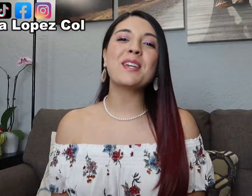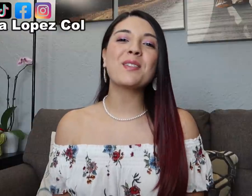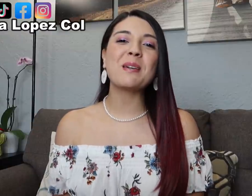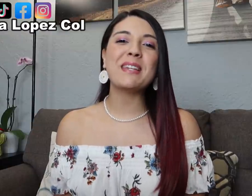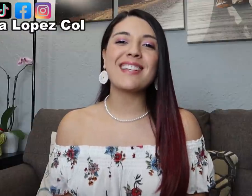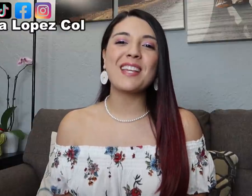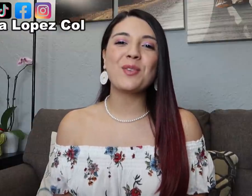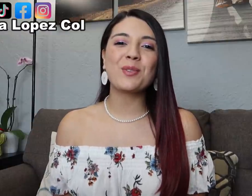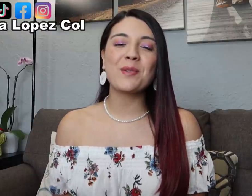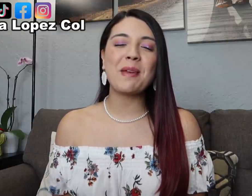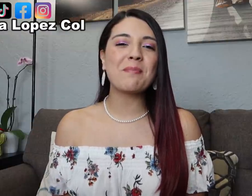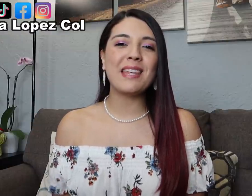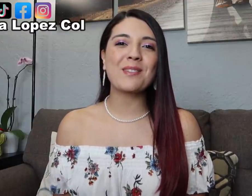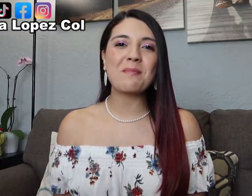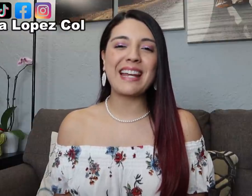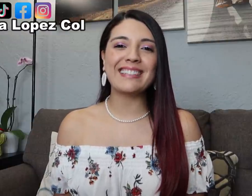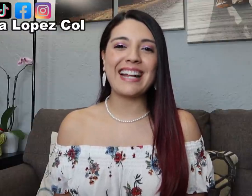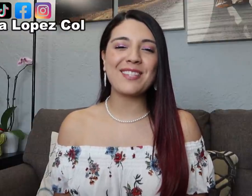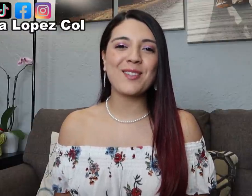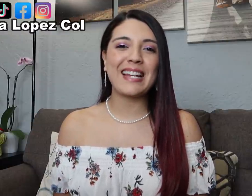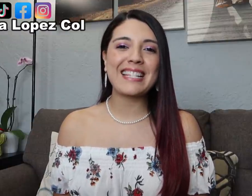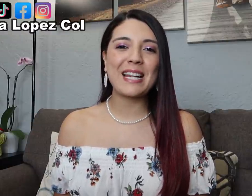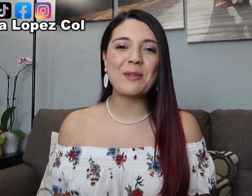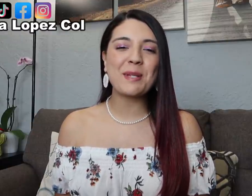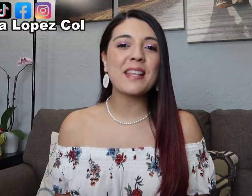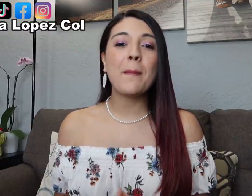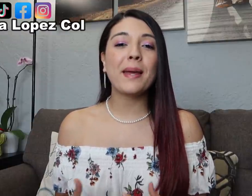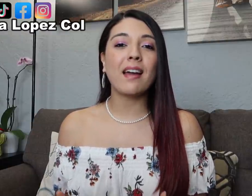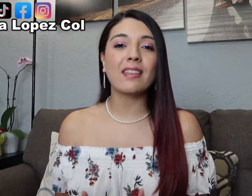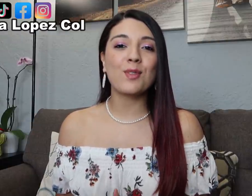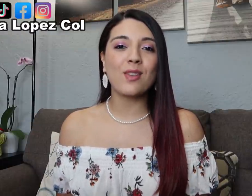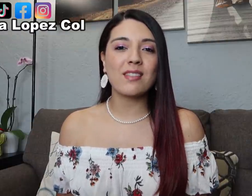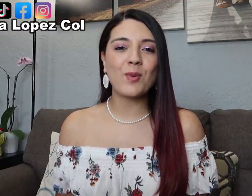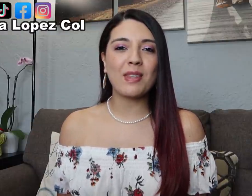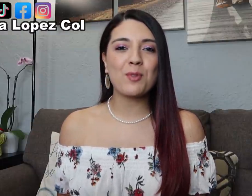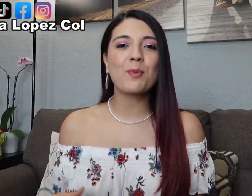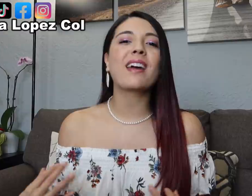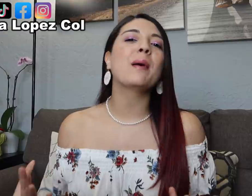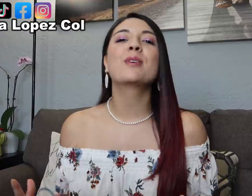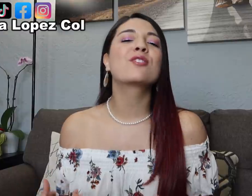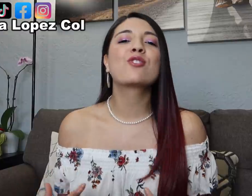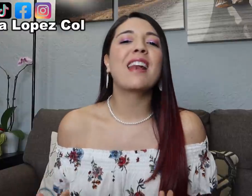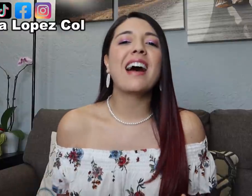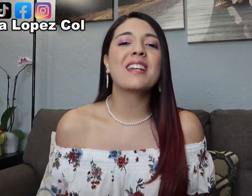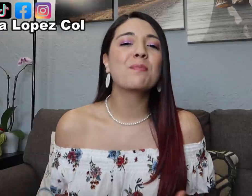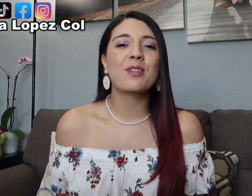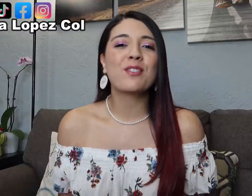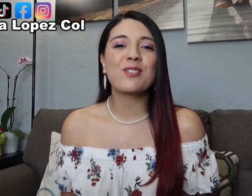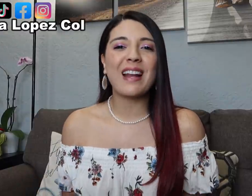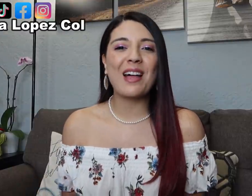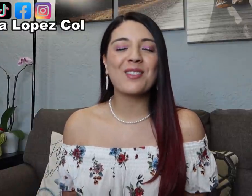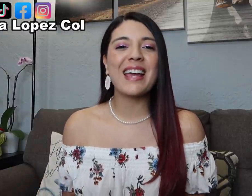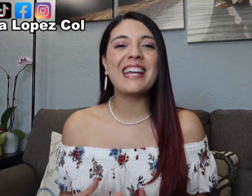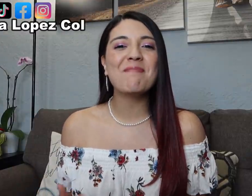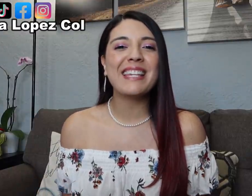Parceritos, amigos y amigas de YouTube, bienvenidos a mi canal. Yo soy Alexa López. Me encanta que ustedes y yo andemos por acá, por estos lares, por